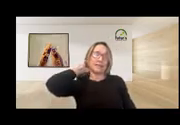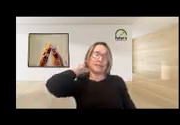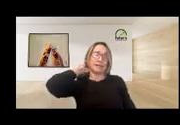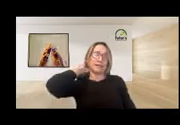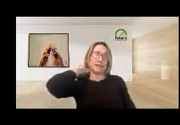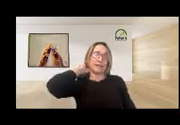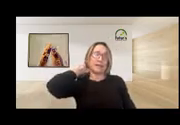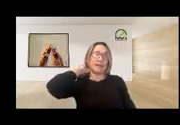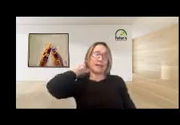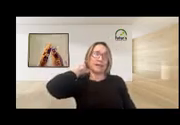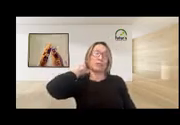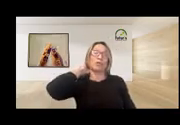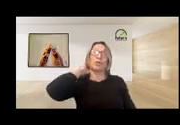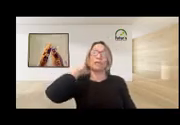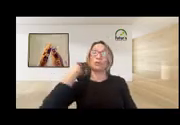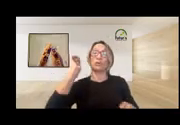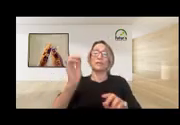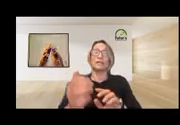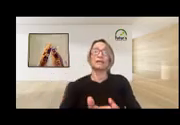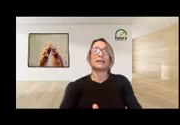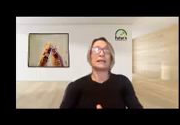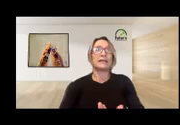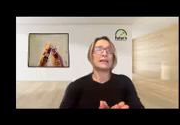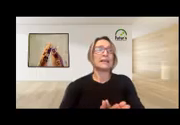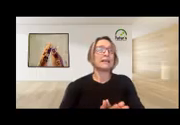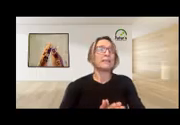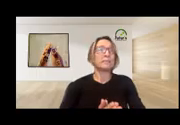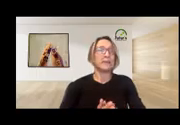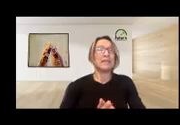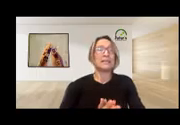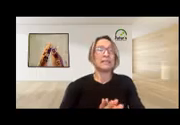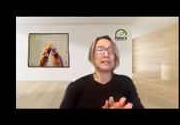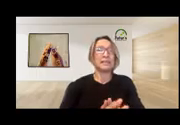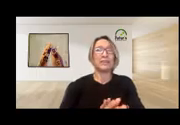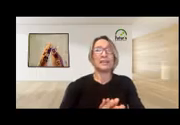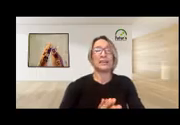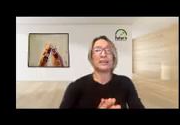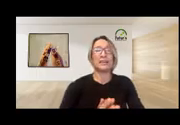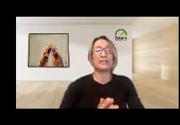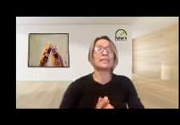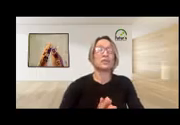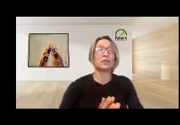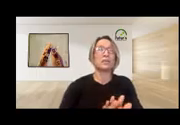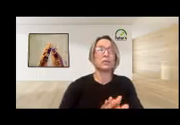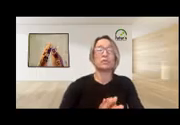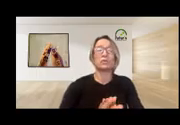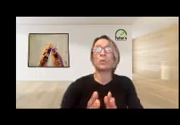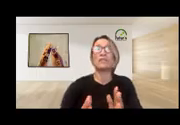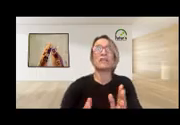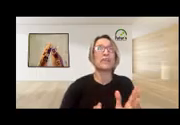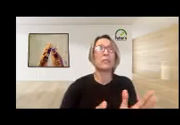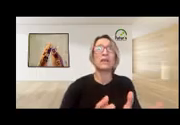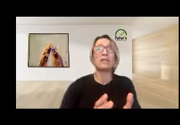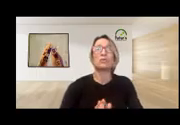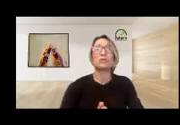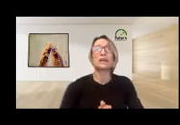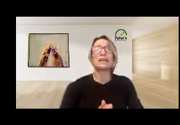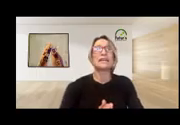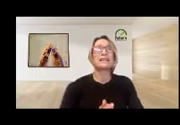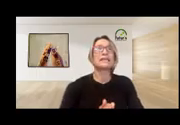gracias a el carbono 14, que permite hacer dataciones cuando se